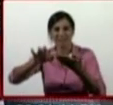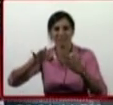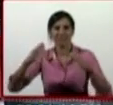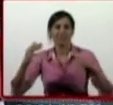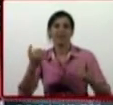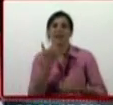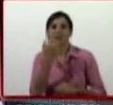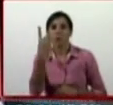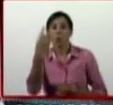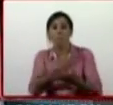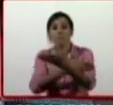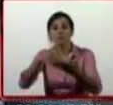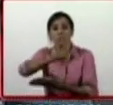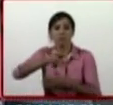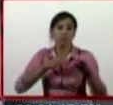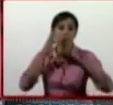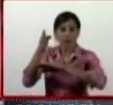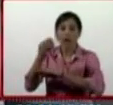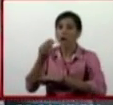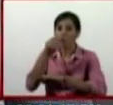a 1 millón de compatriotas.